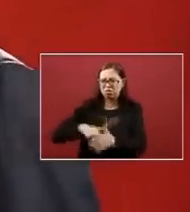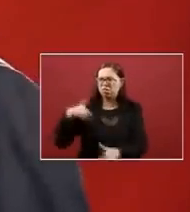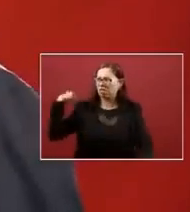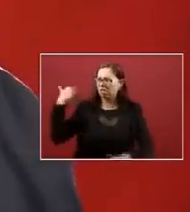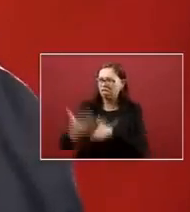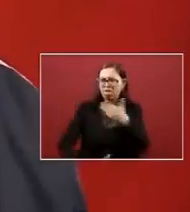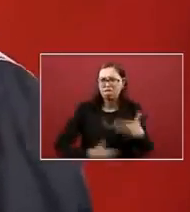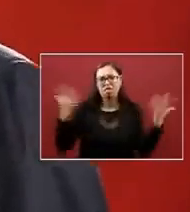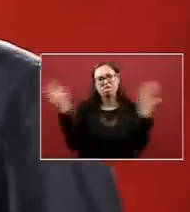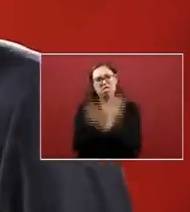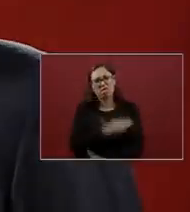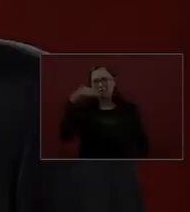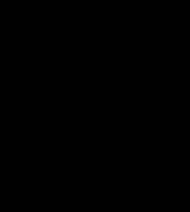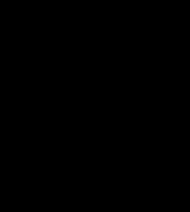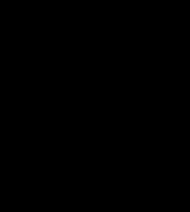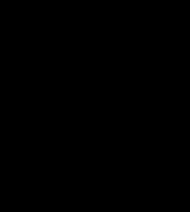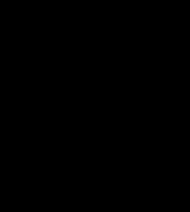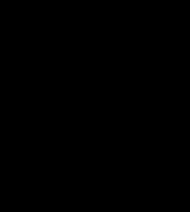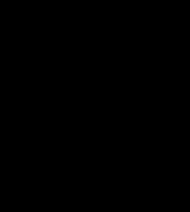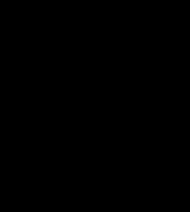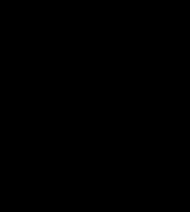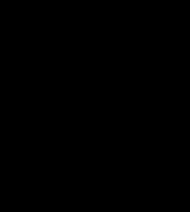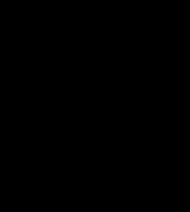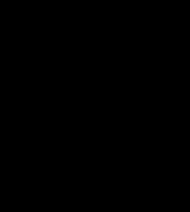seguir trabajando con nosotros.